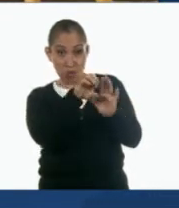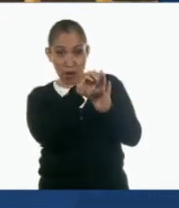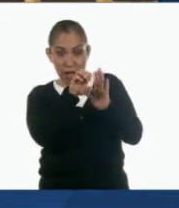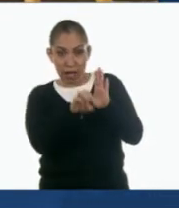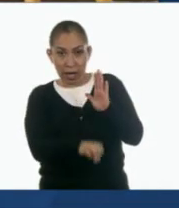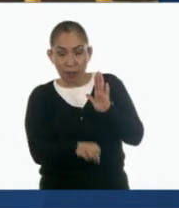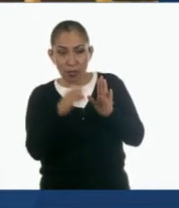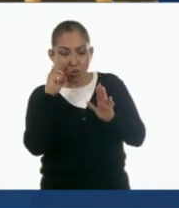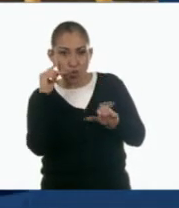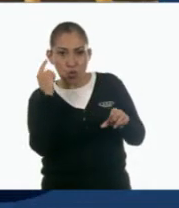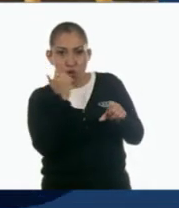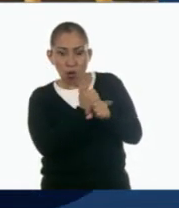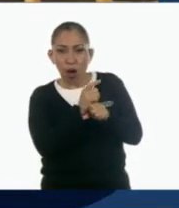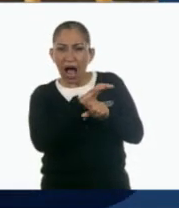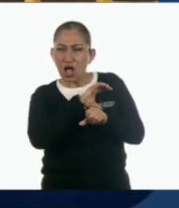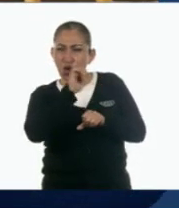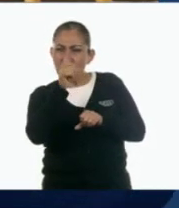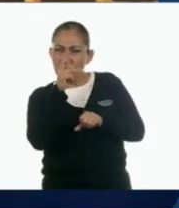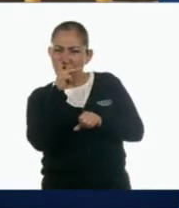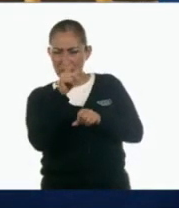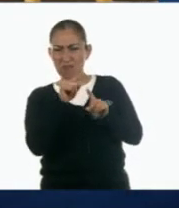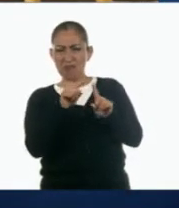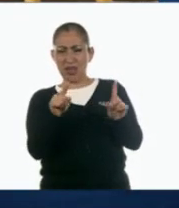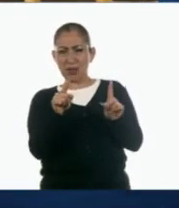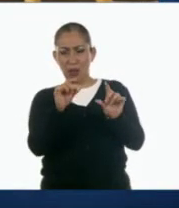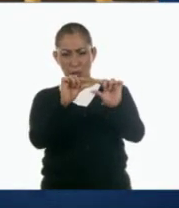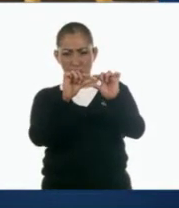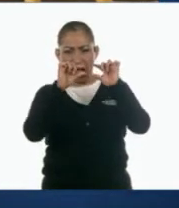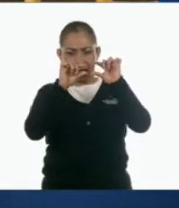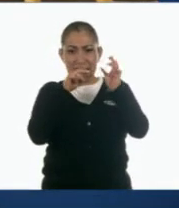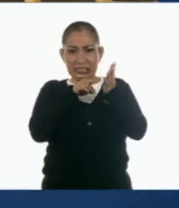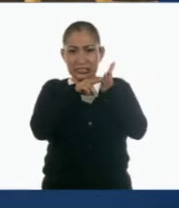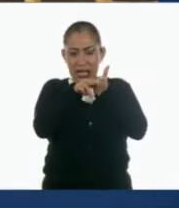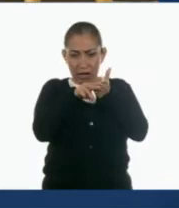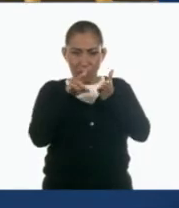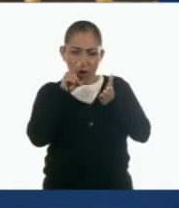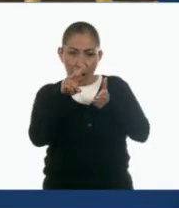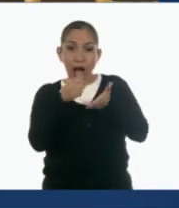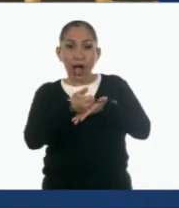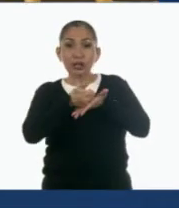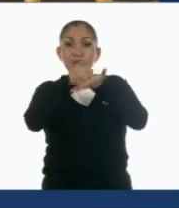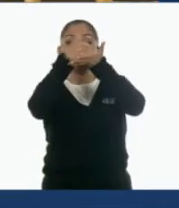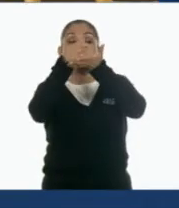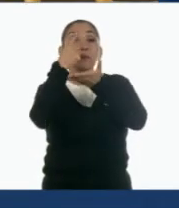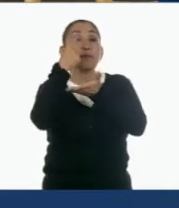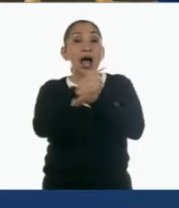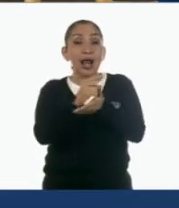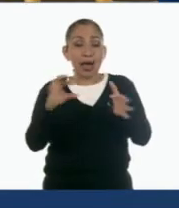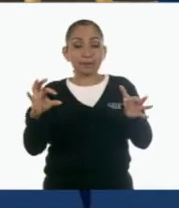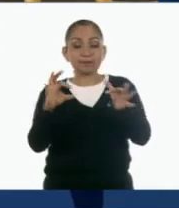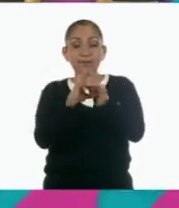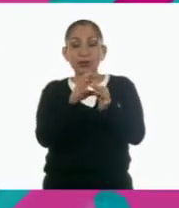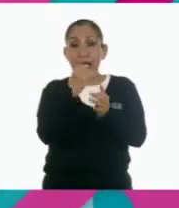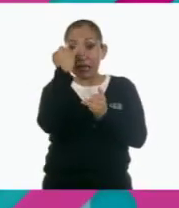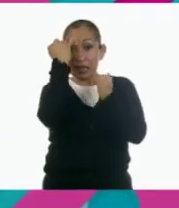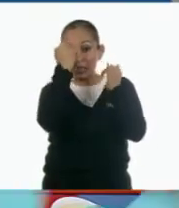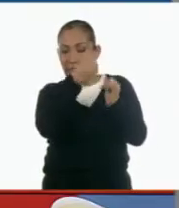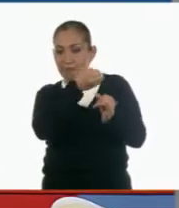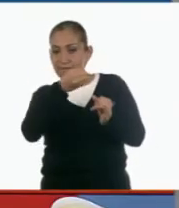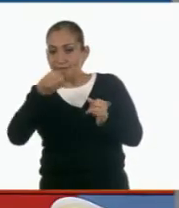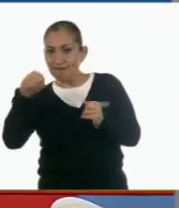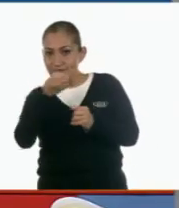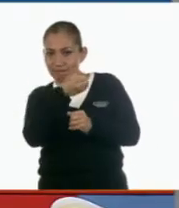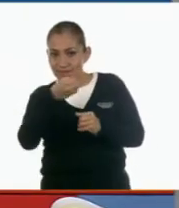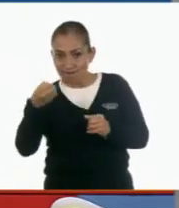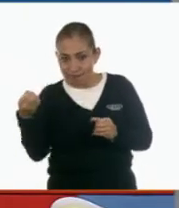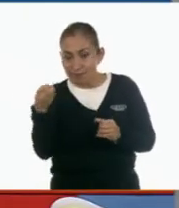ejemplo, nos damos cuenta que hay otras palabras que están resaltadas y que nos están sirviendo también para conectar ideas.